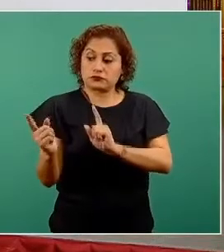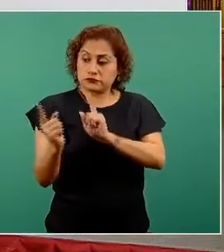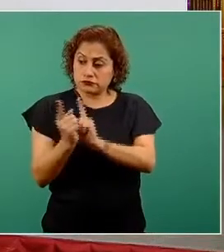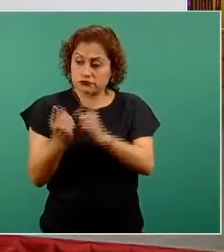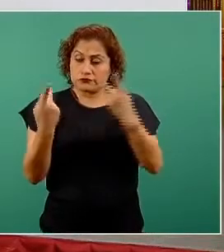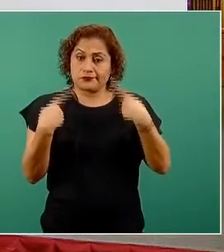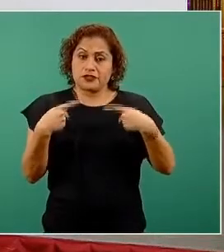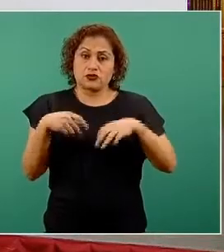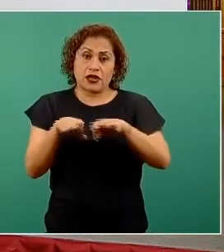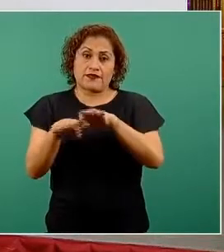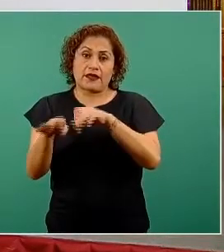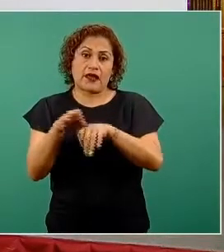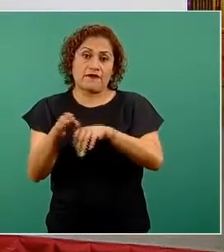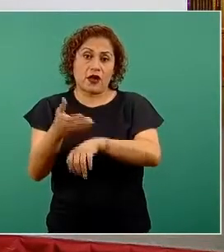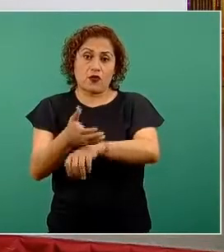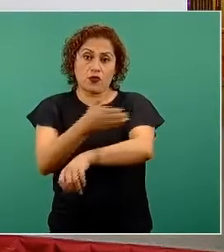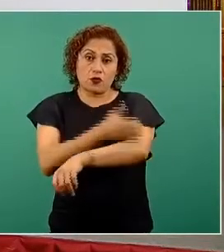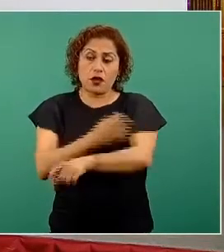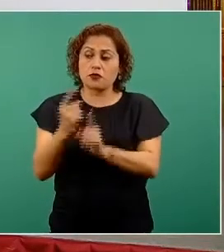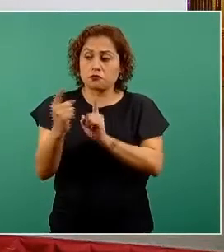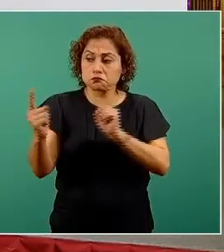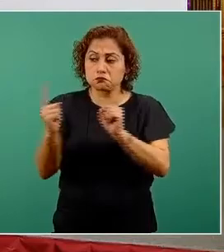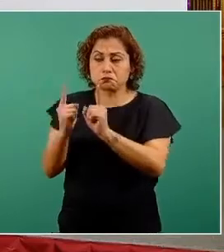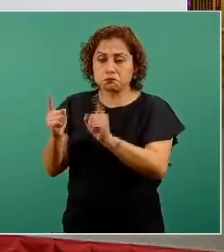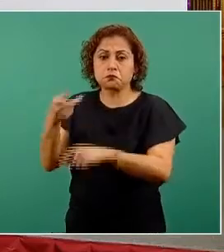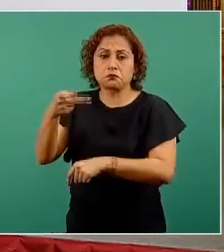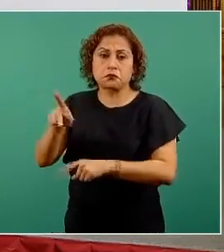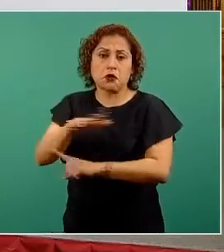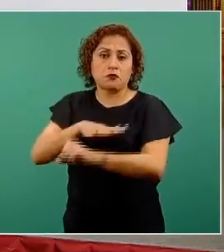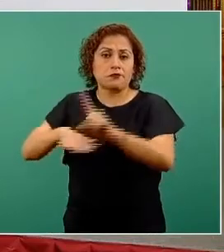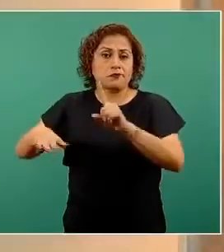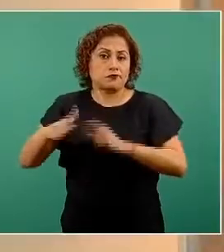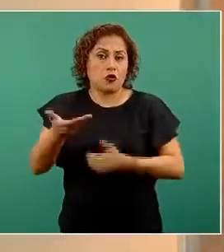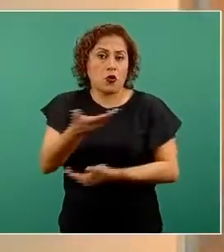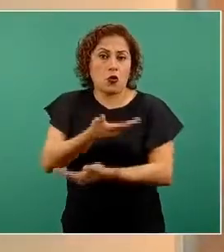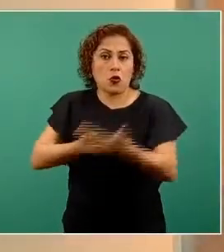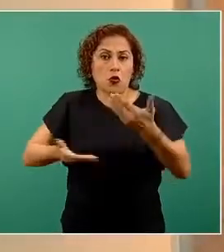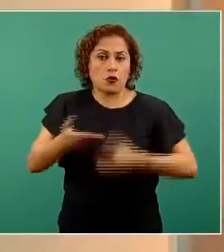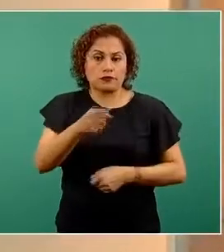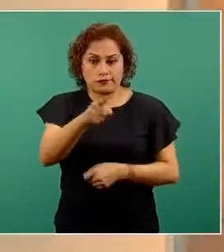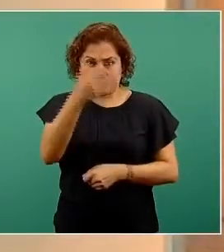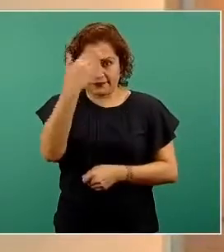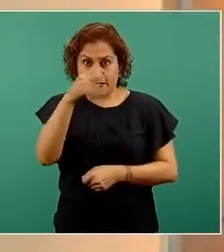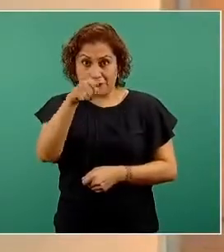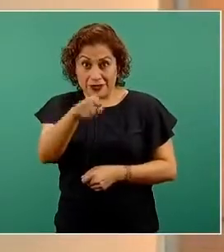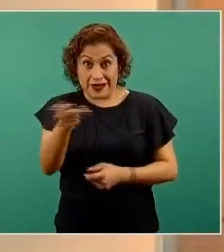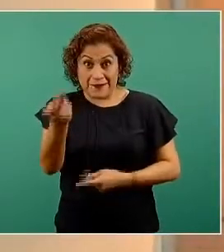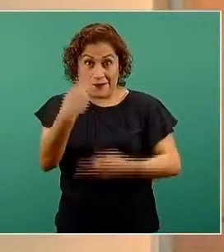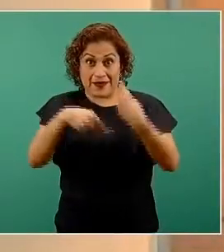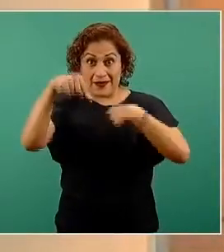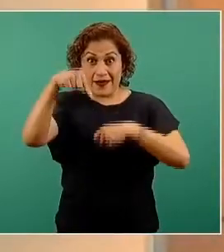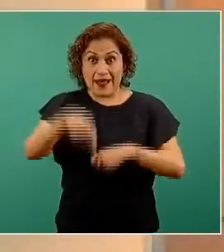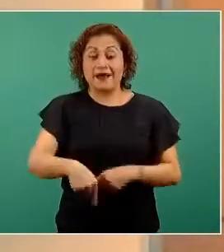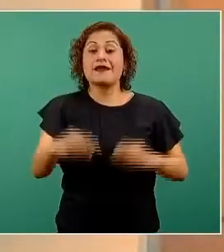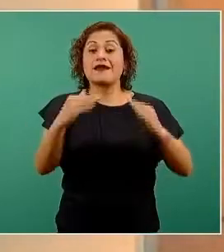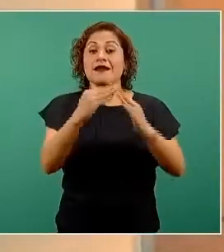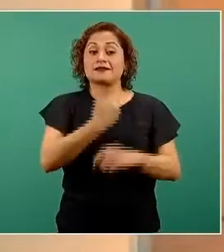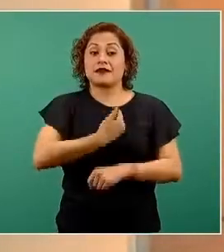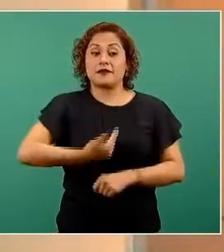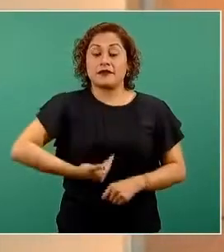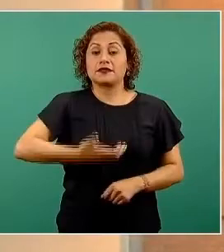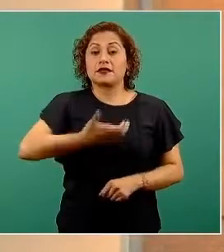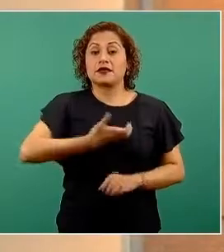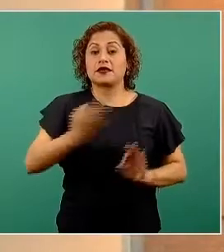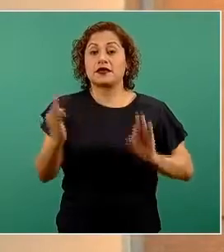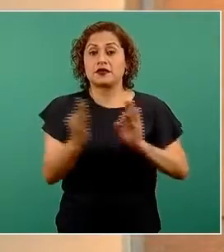y compañeros de trabajo. Eso también hay que tenerlo en cuenta. Ustedes que conviven aquí en el Salón Tesorería todos los días, todas las